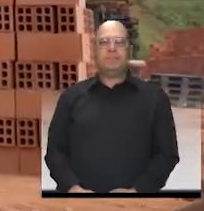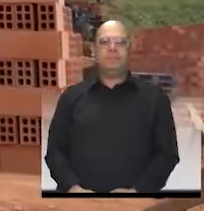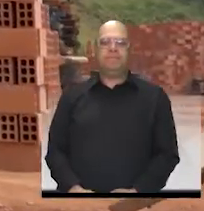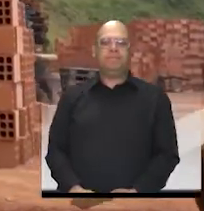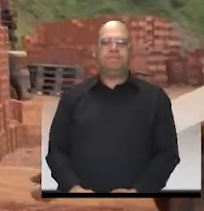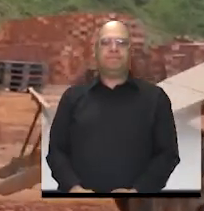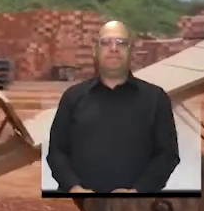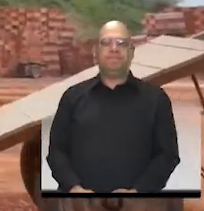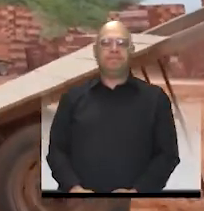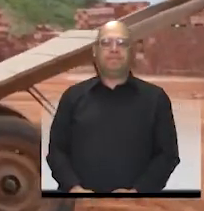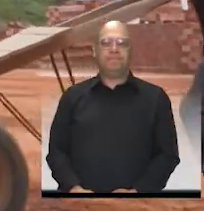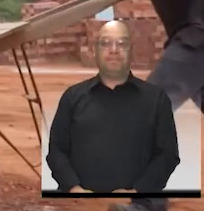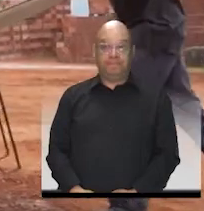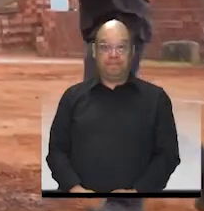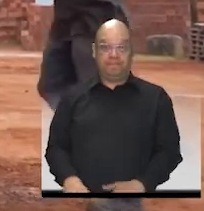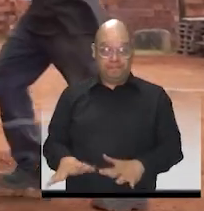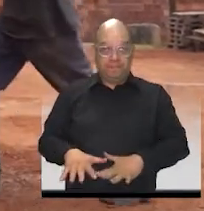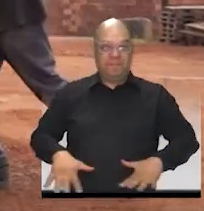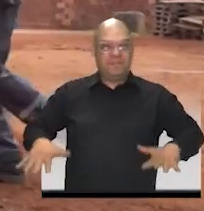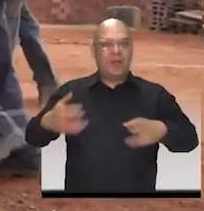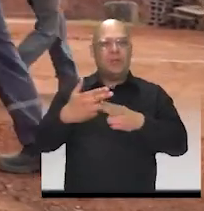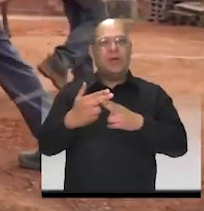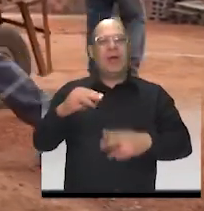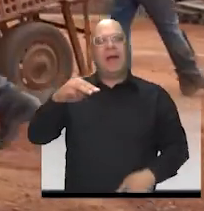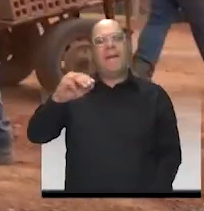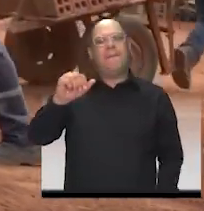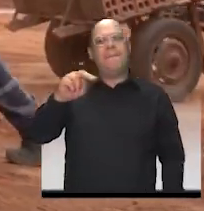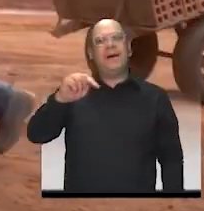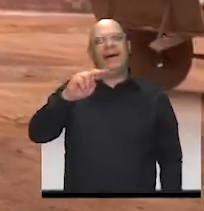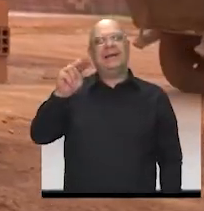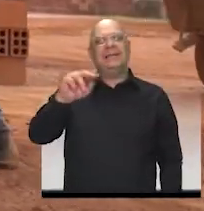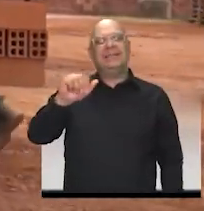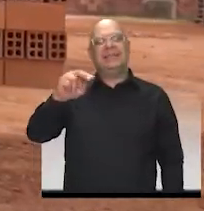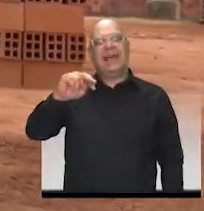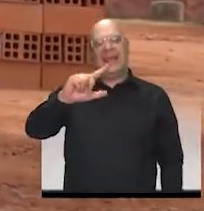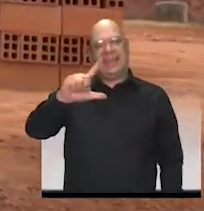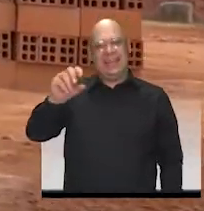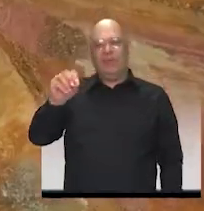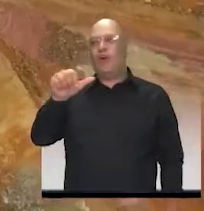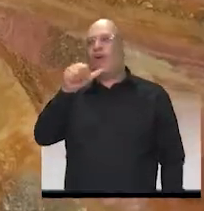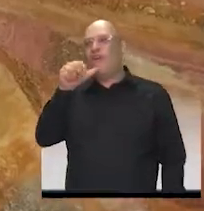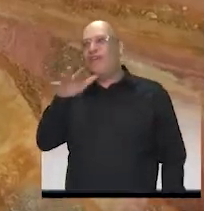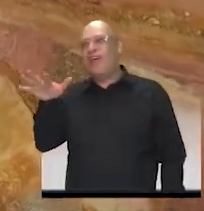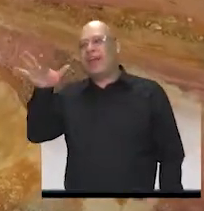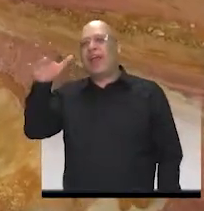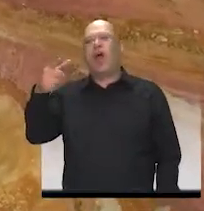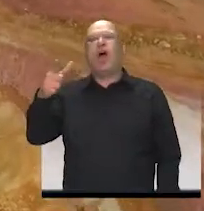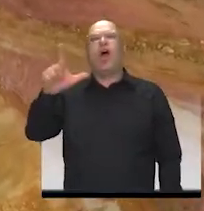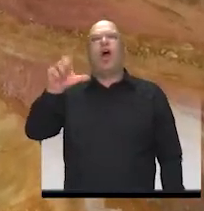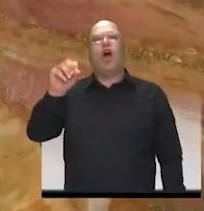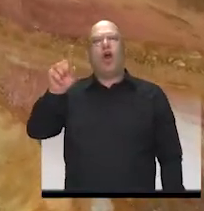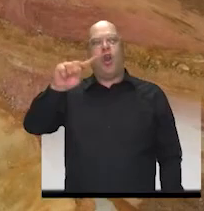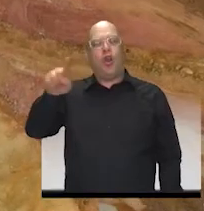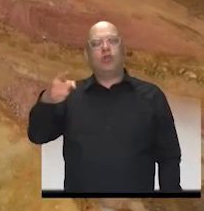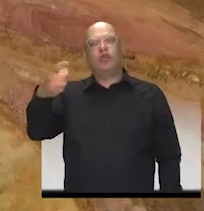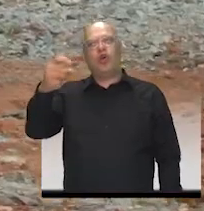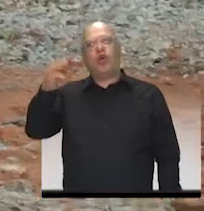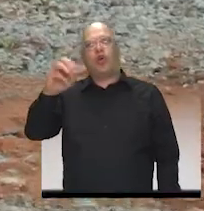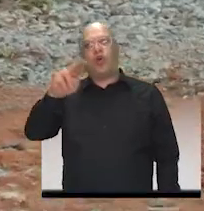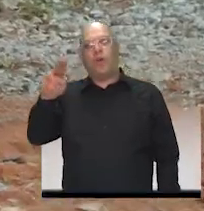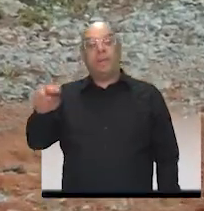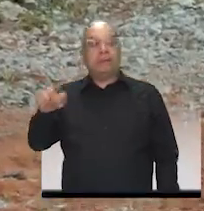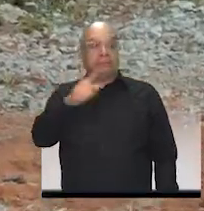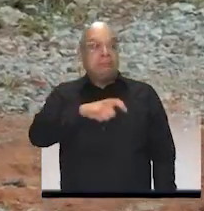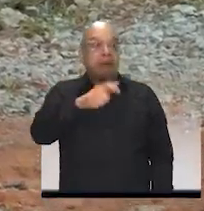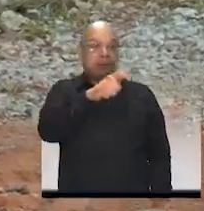Estamos en el corregimiento El Manzanillo, en la vereda de Los Gómez. Estas empresas también generan mucho empleo a nuestra